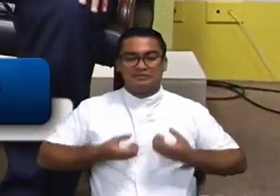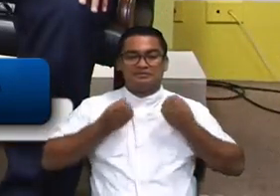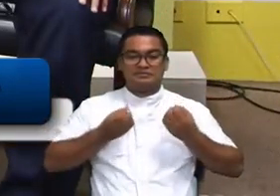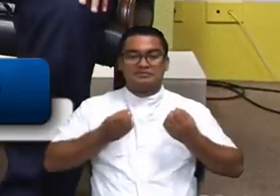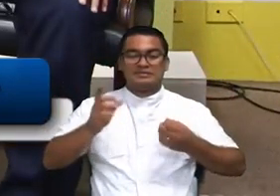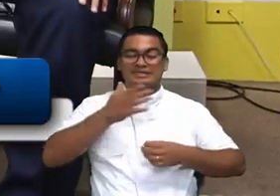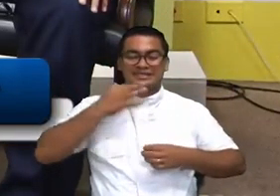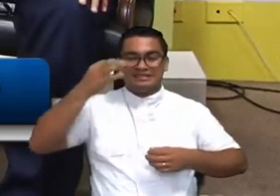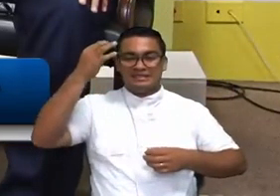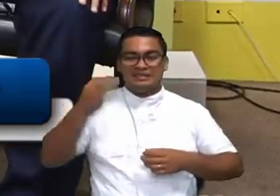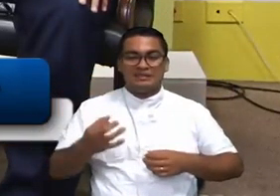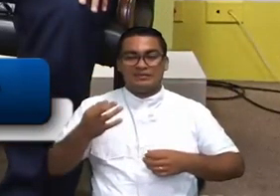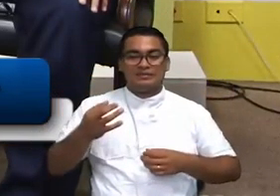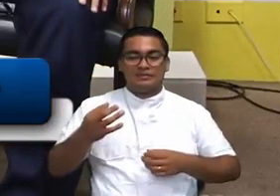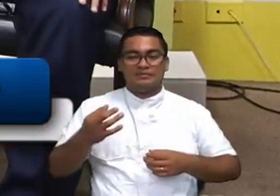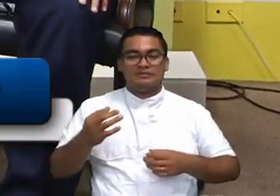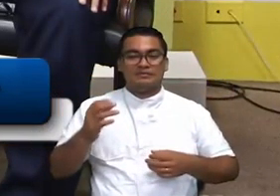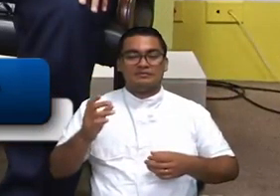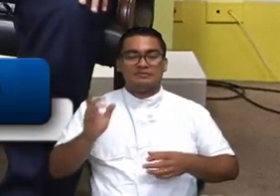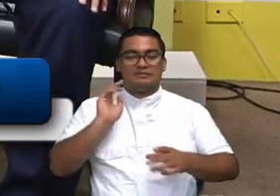Es más preciso. A través de la radiología,